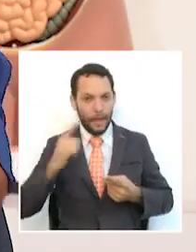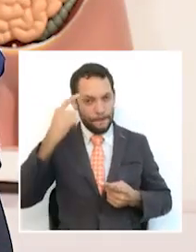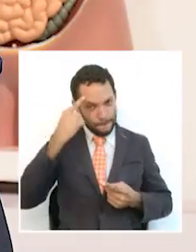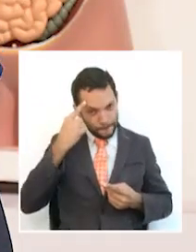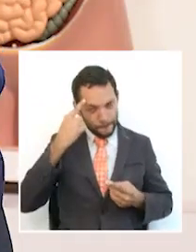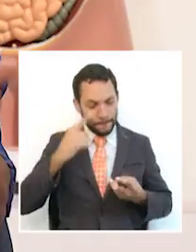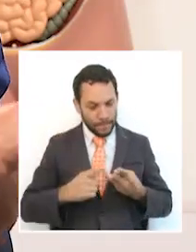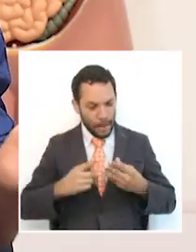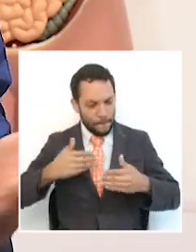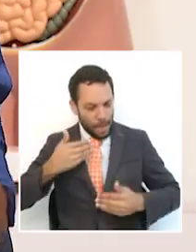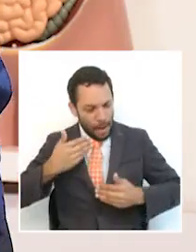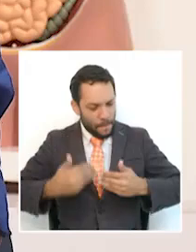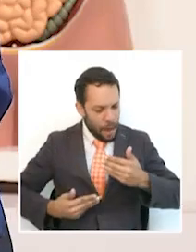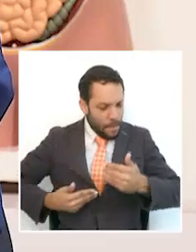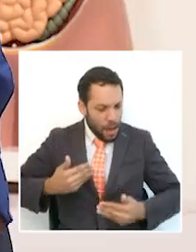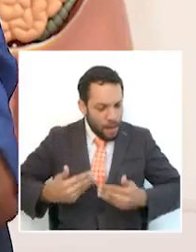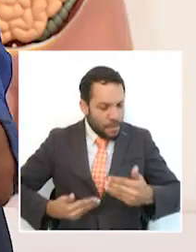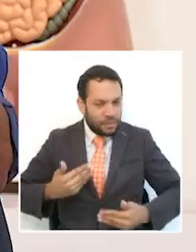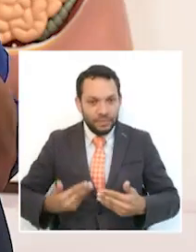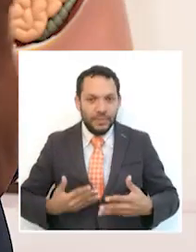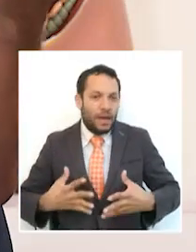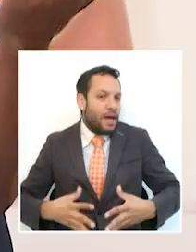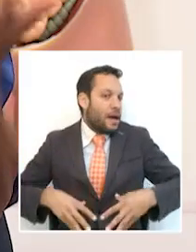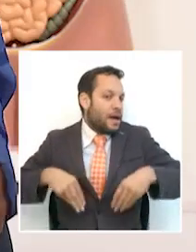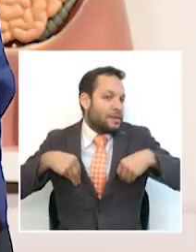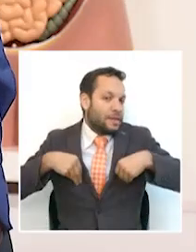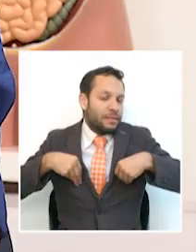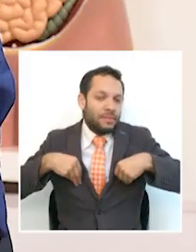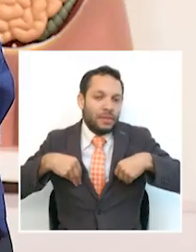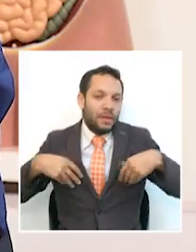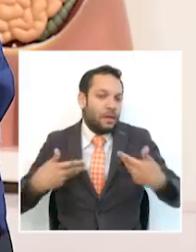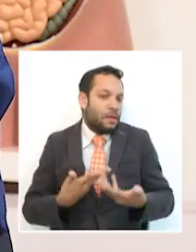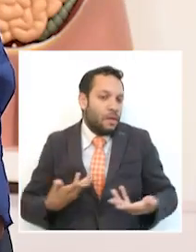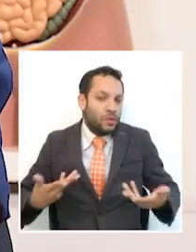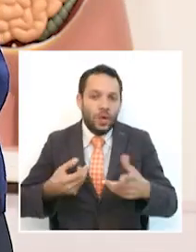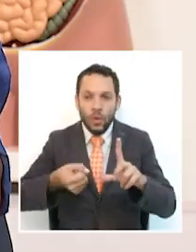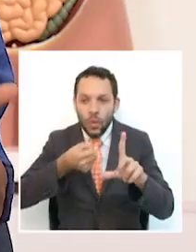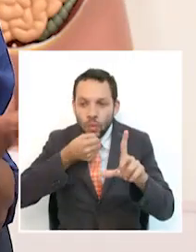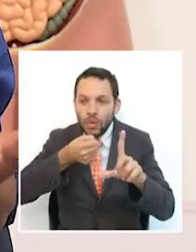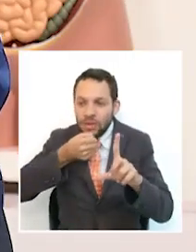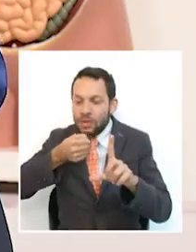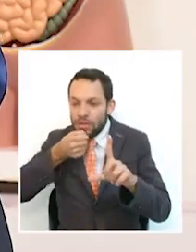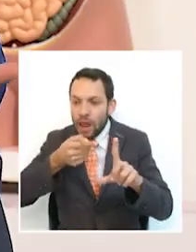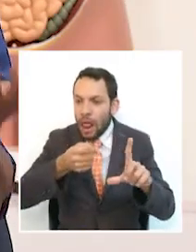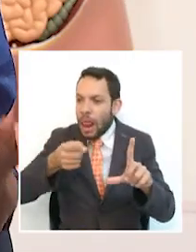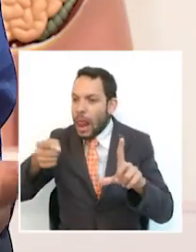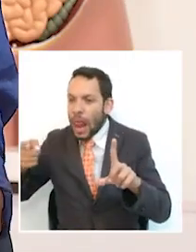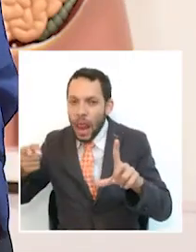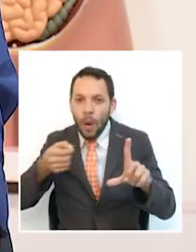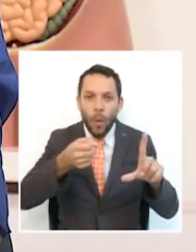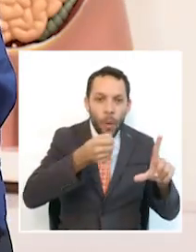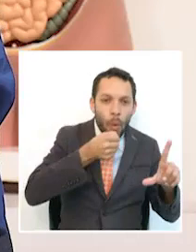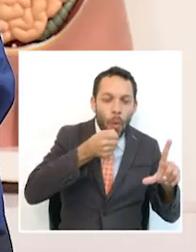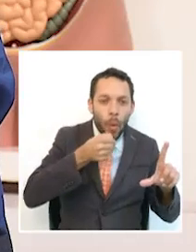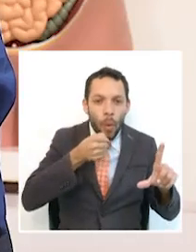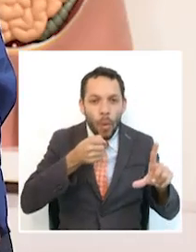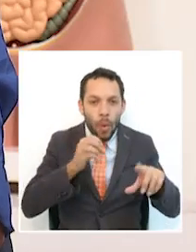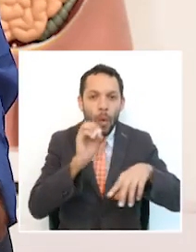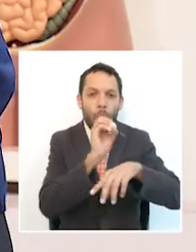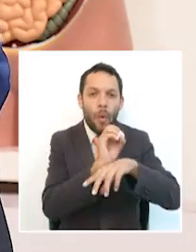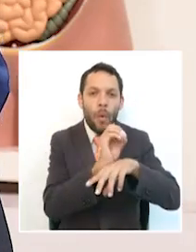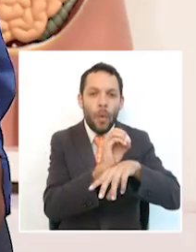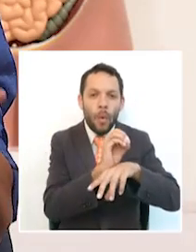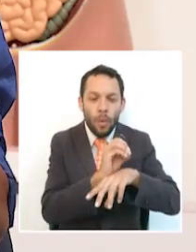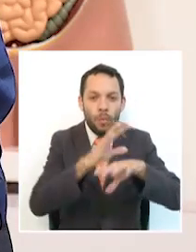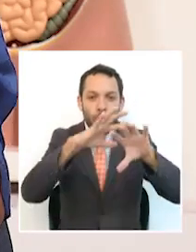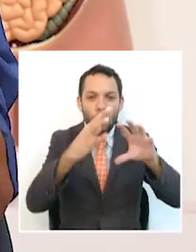aceptación es que no hay nada que hacer que podemos hacer ante todas las noticias ante la ms la organización mundial de la salud